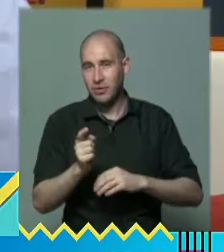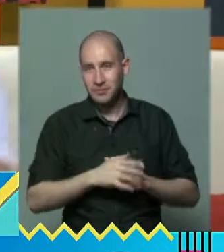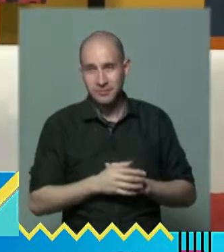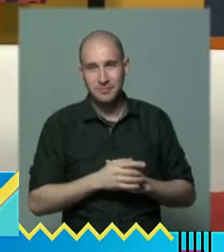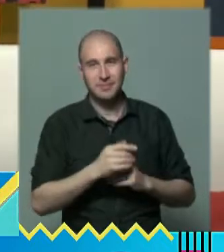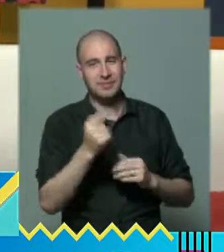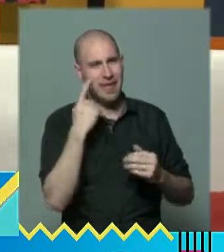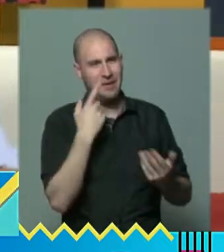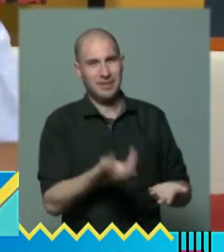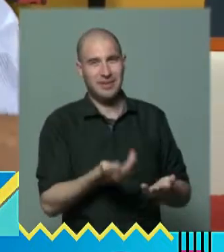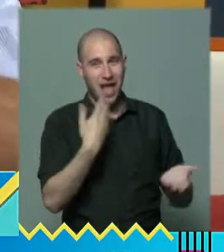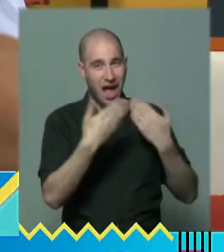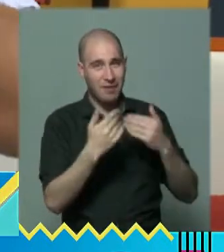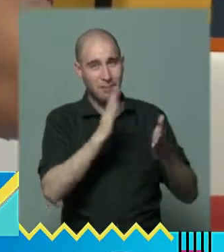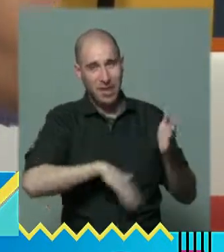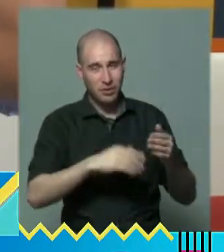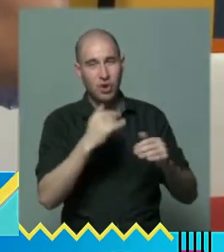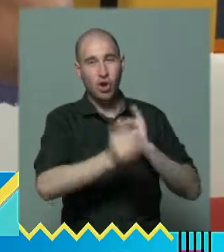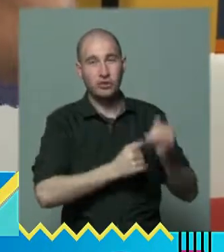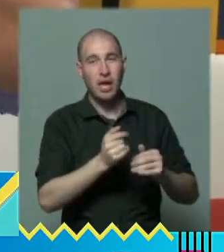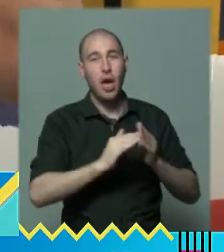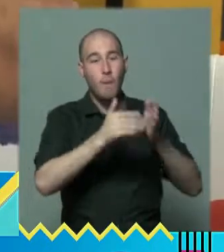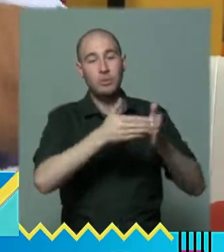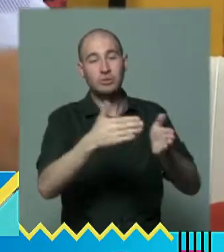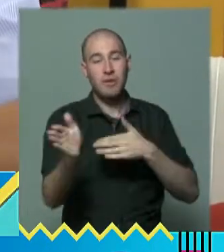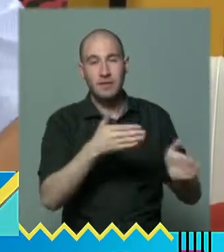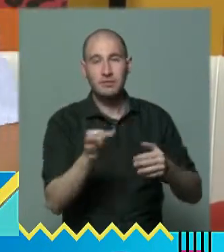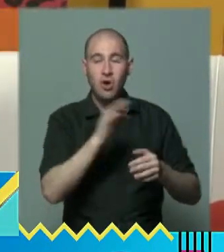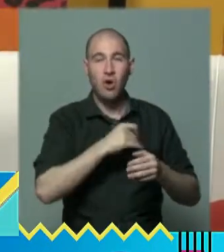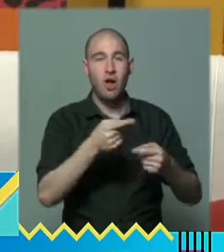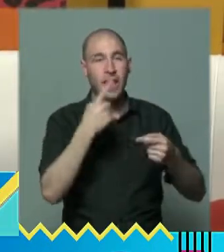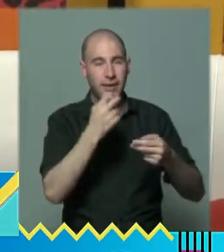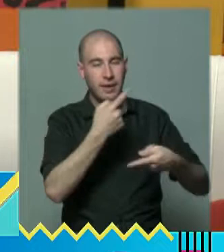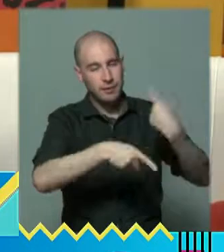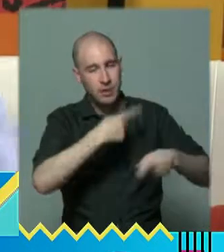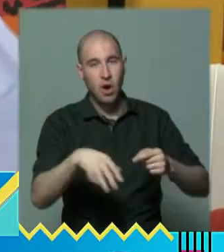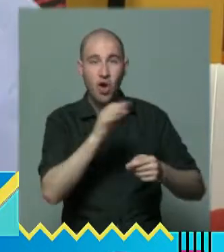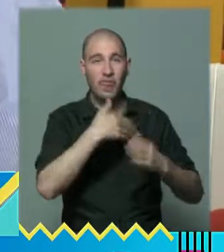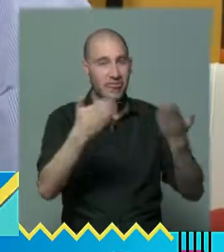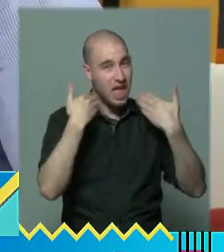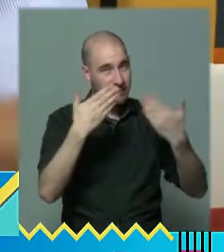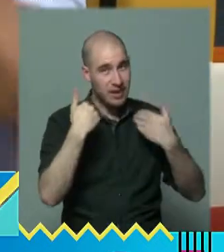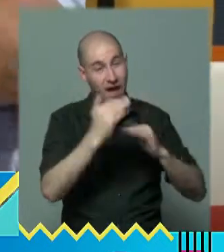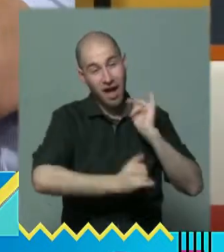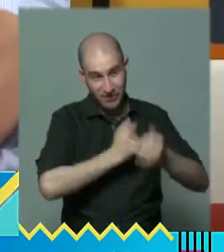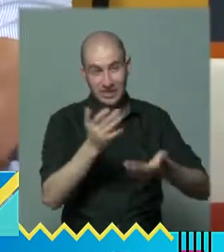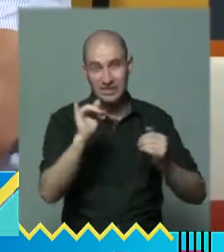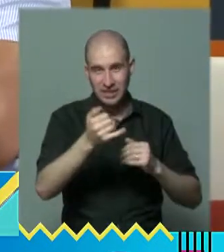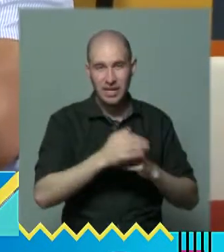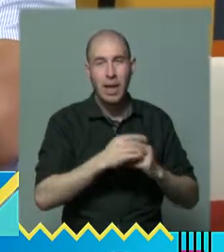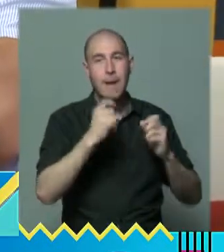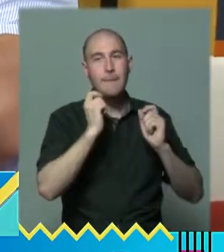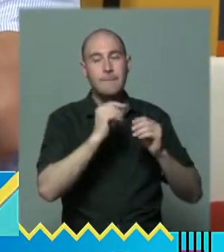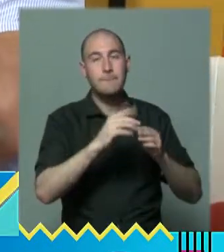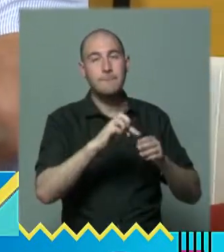A ver, ¿quiere que hablemos de lo blanco? ¿O hablemos del portafolio del viento? ¿O hablemos de la energía renovable? ¿O hablemos de la energía térmica? Hablamos. Lo blanco no está adjudicado,